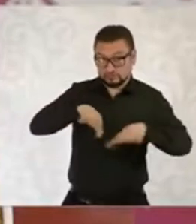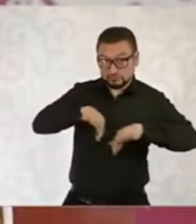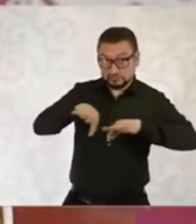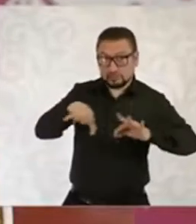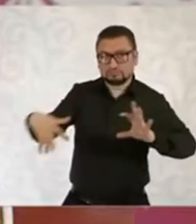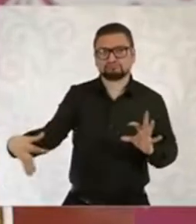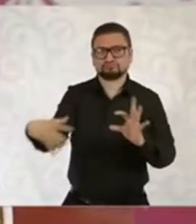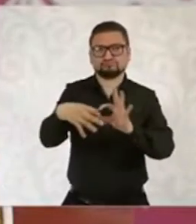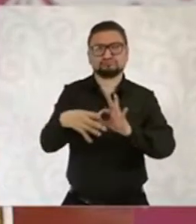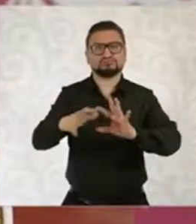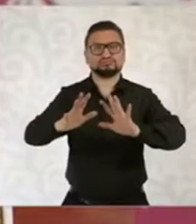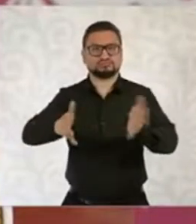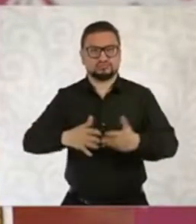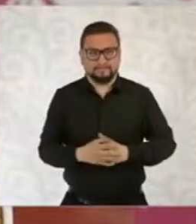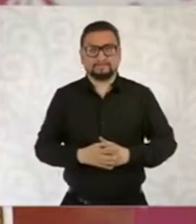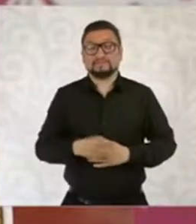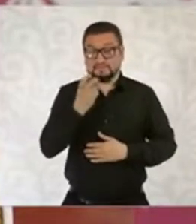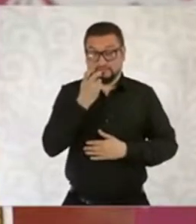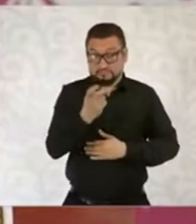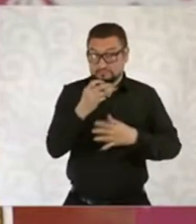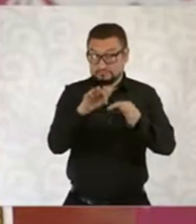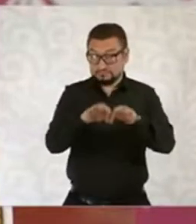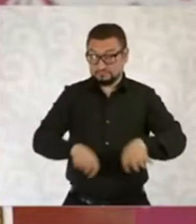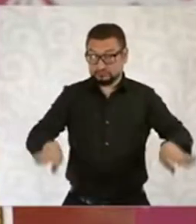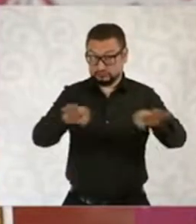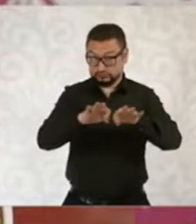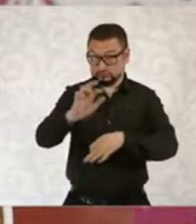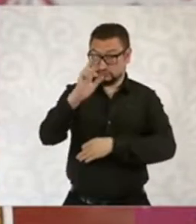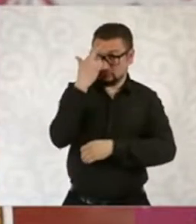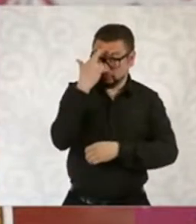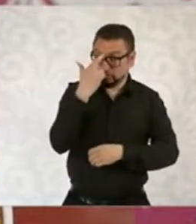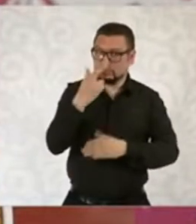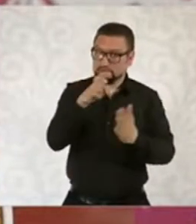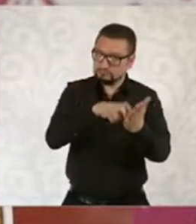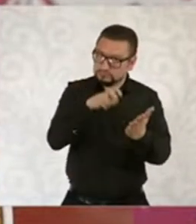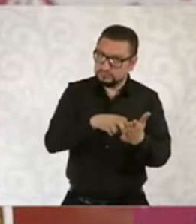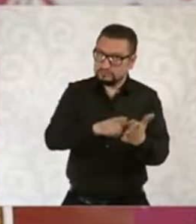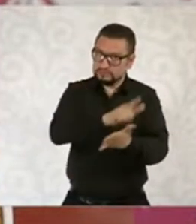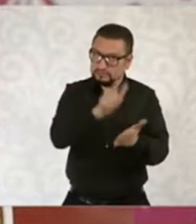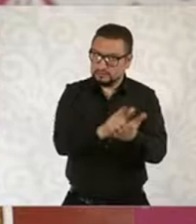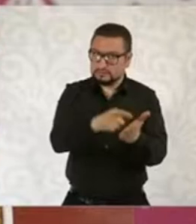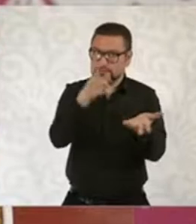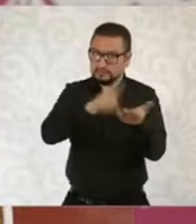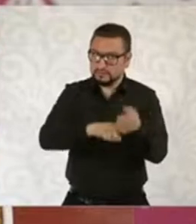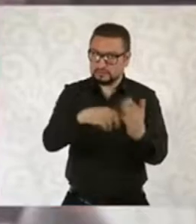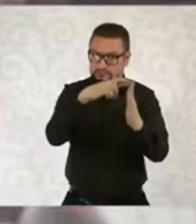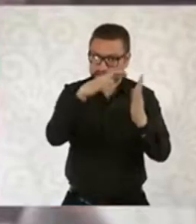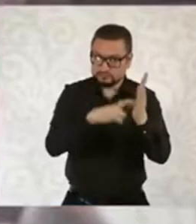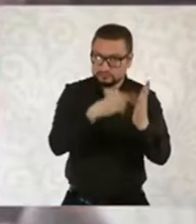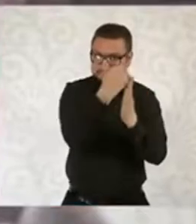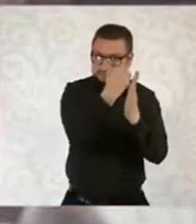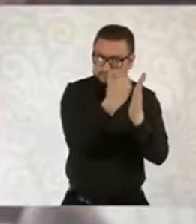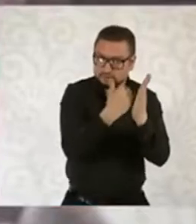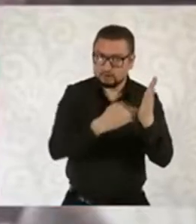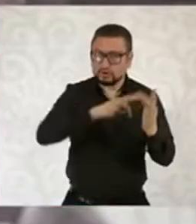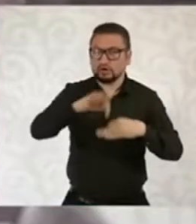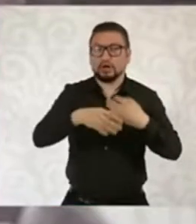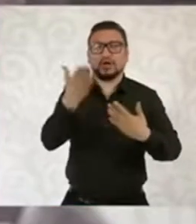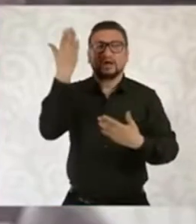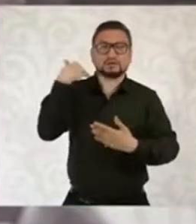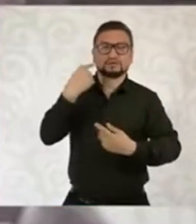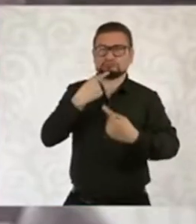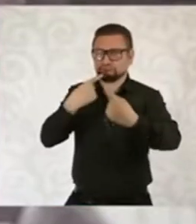laborales. Asimismo, es muy importante recordar que la reforma, así como sus reglas y disposiciones, fueron dialogadas